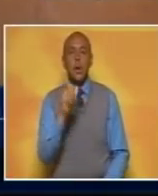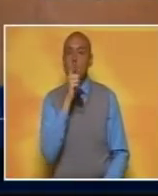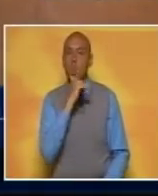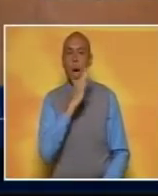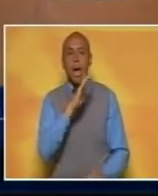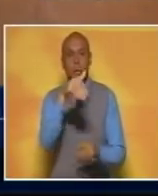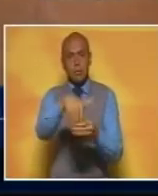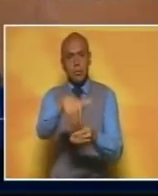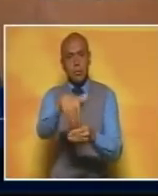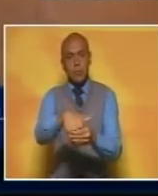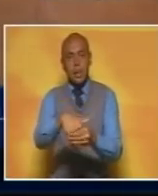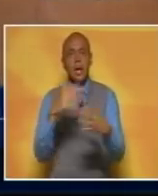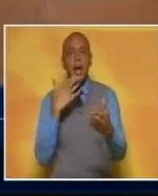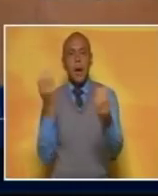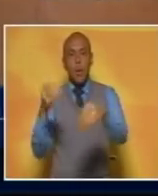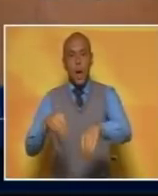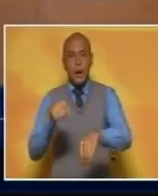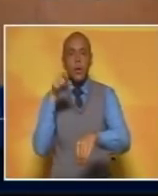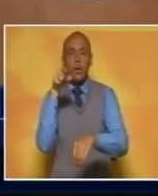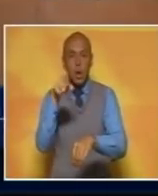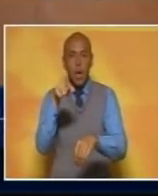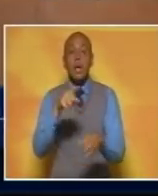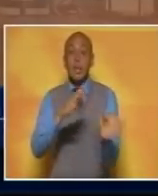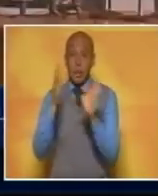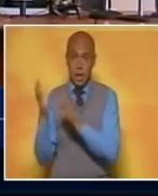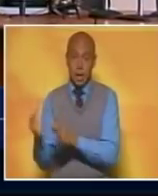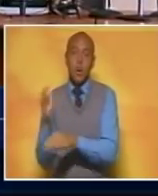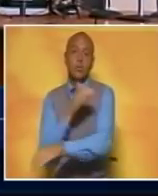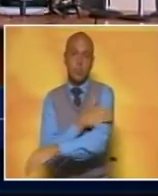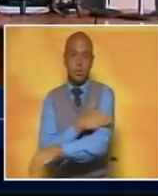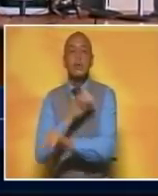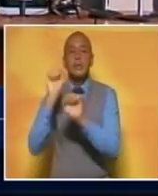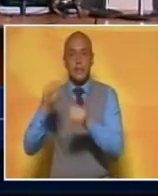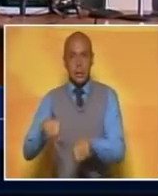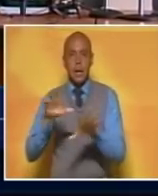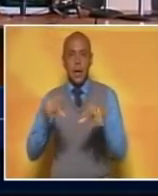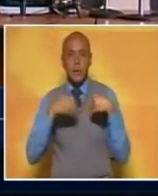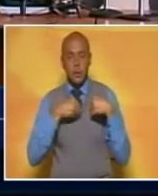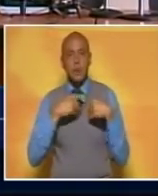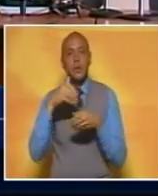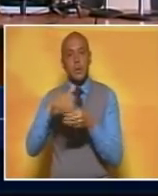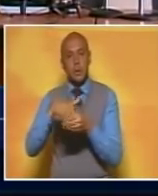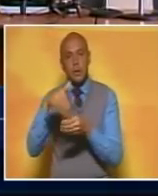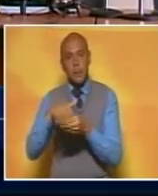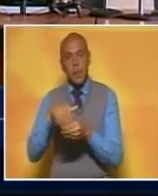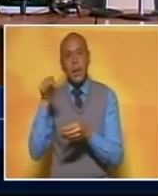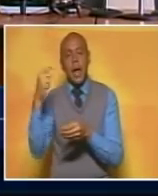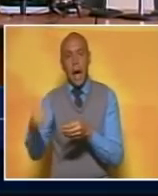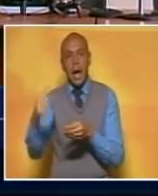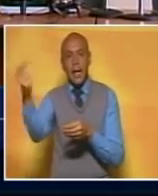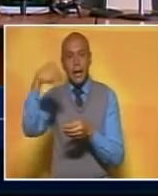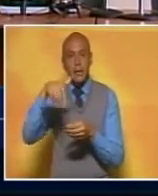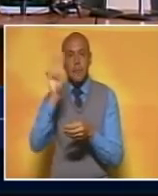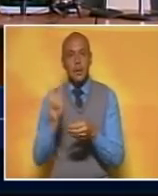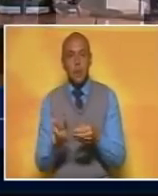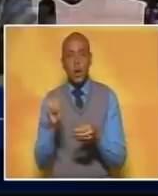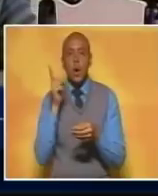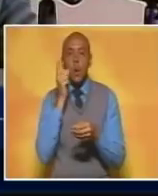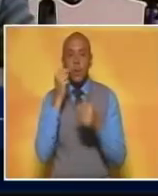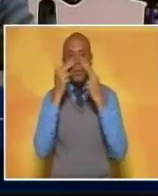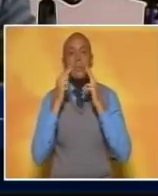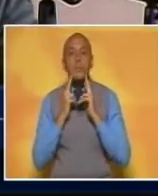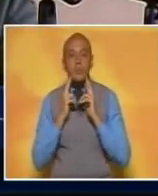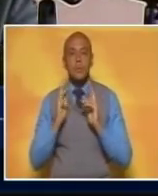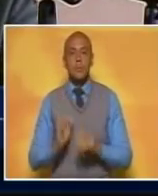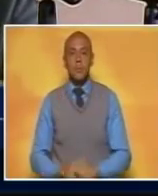acuerdo que sí aprobó la bancada de la Unidad en rechazo a la presencia de grupos irregulares en Venezuela.